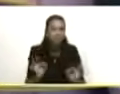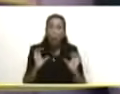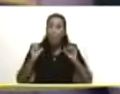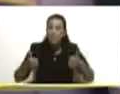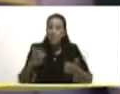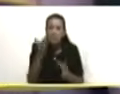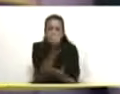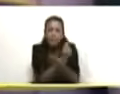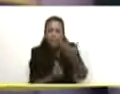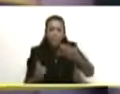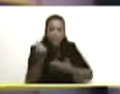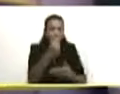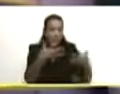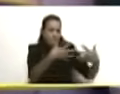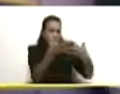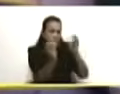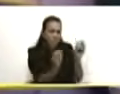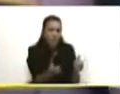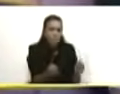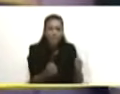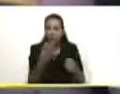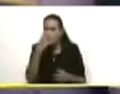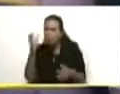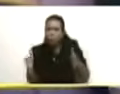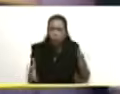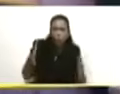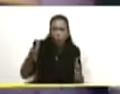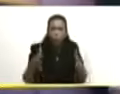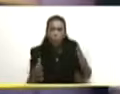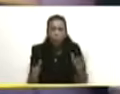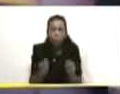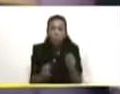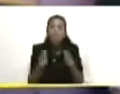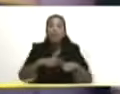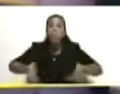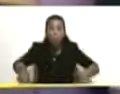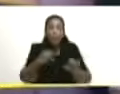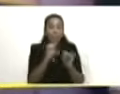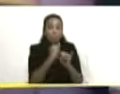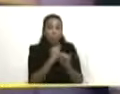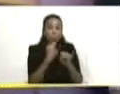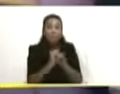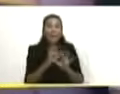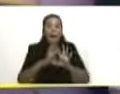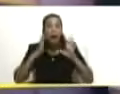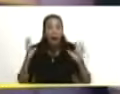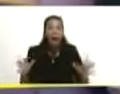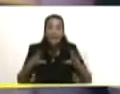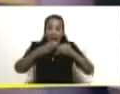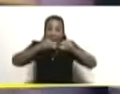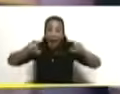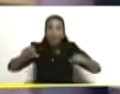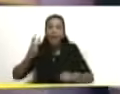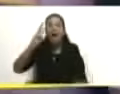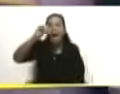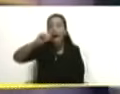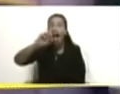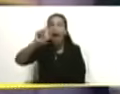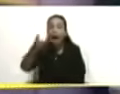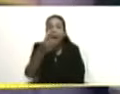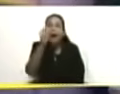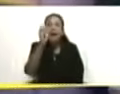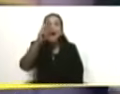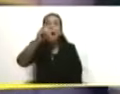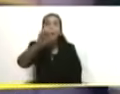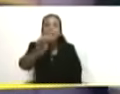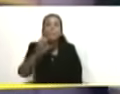a diseñar desde Venezuela nuevos videojuegos desde esta plataforma que será el gran Arena Gamer y que además convoca no